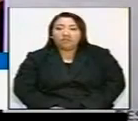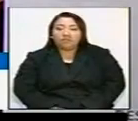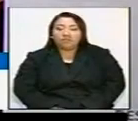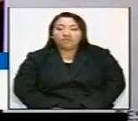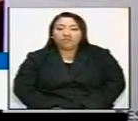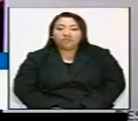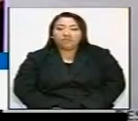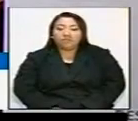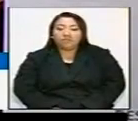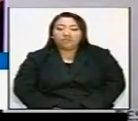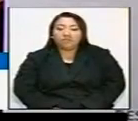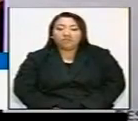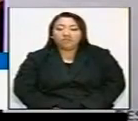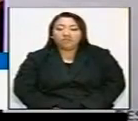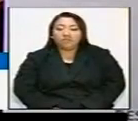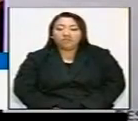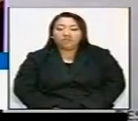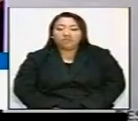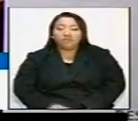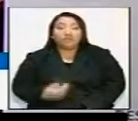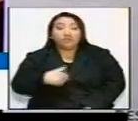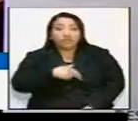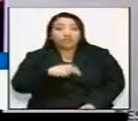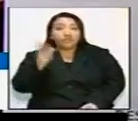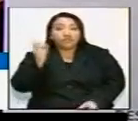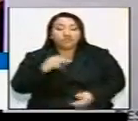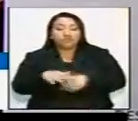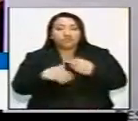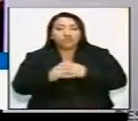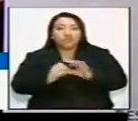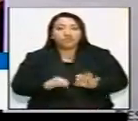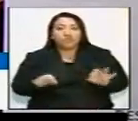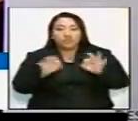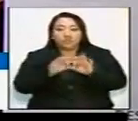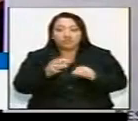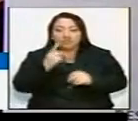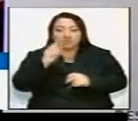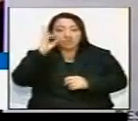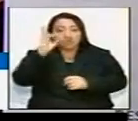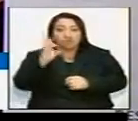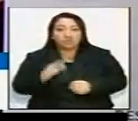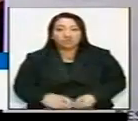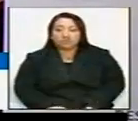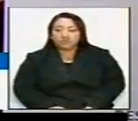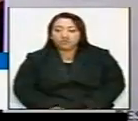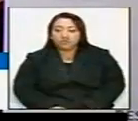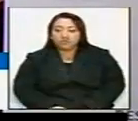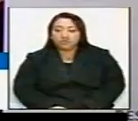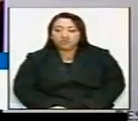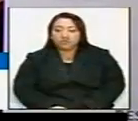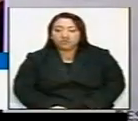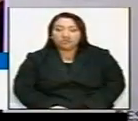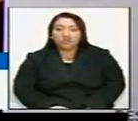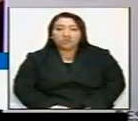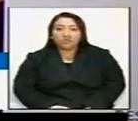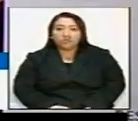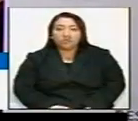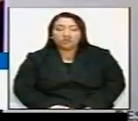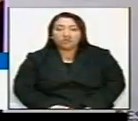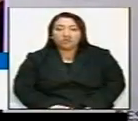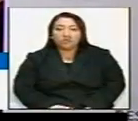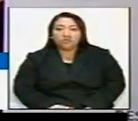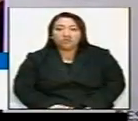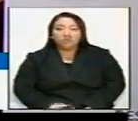Entonces estamos acá y hemos escuchado que la productividad es muy importante para el futuro. Entonces me gustó mucho escuchar